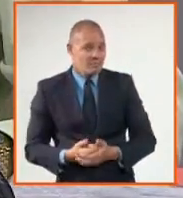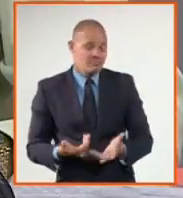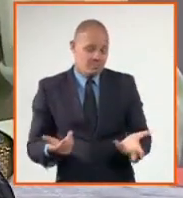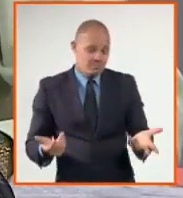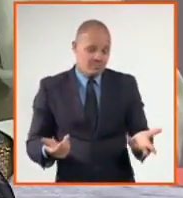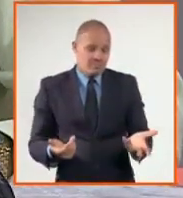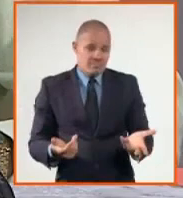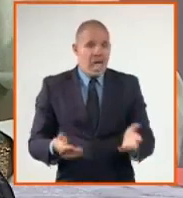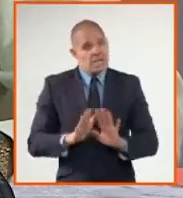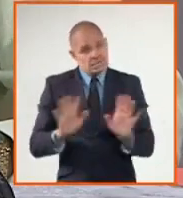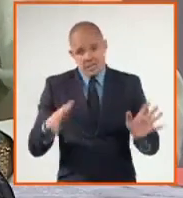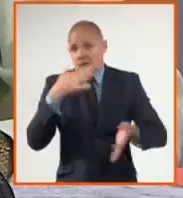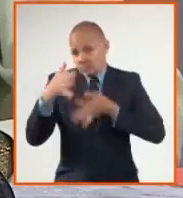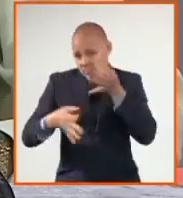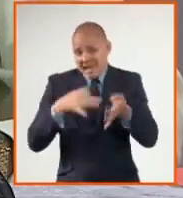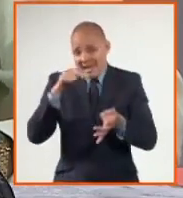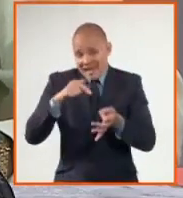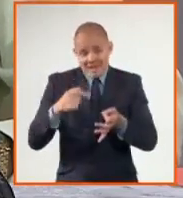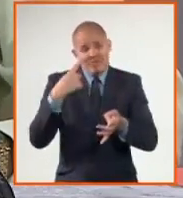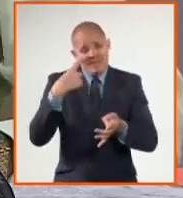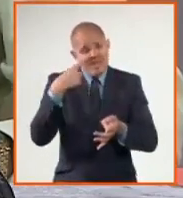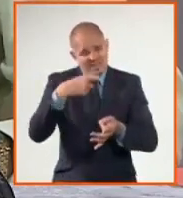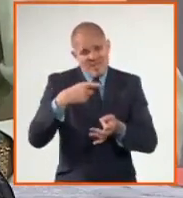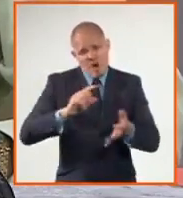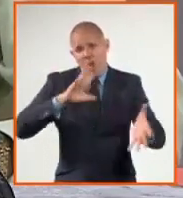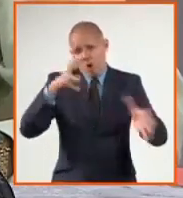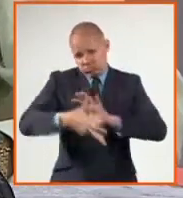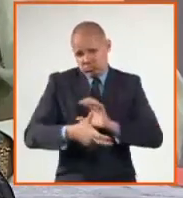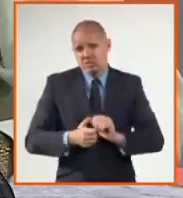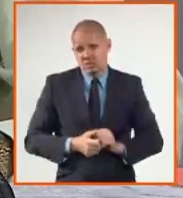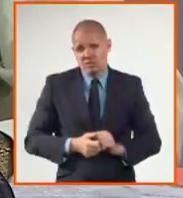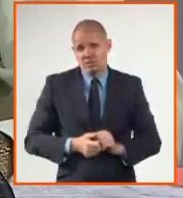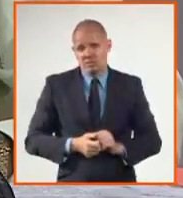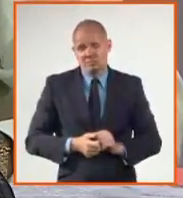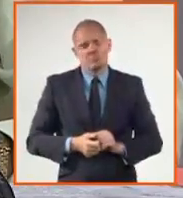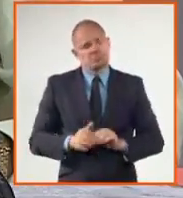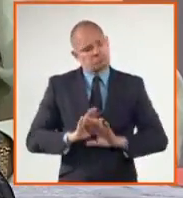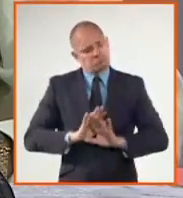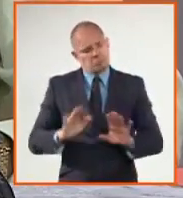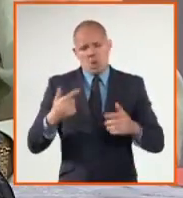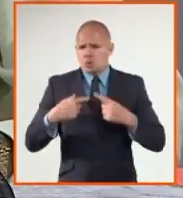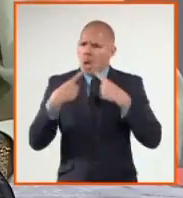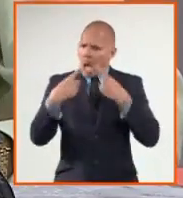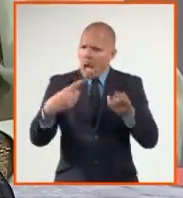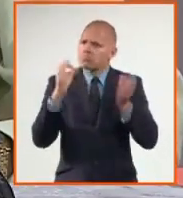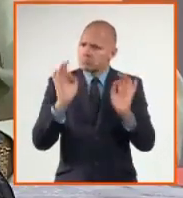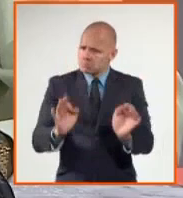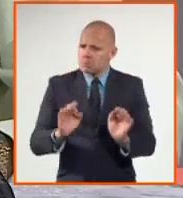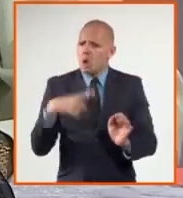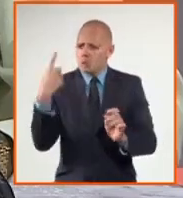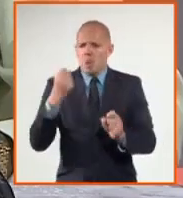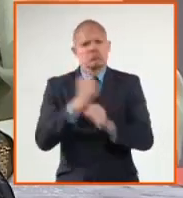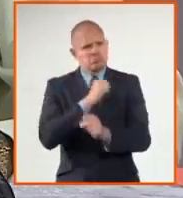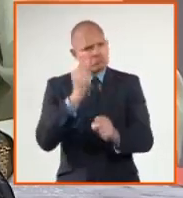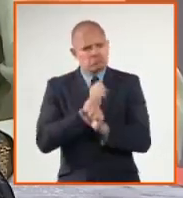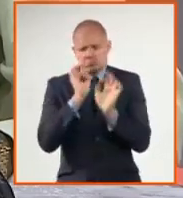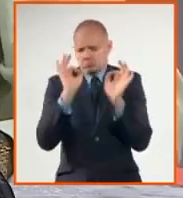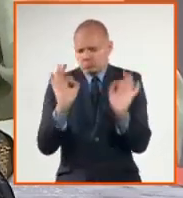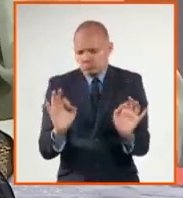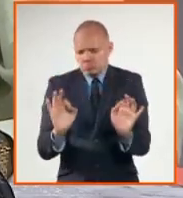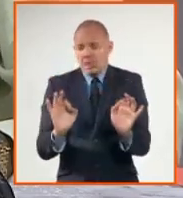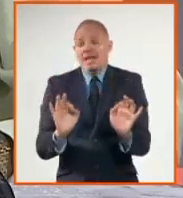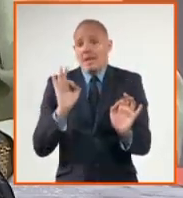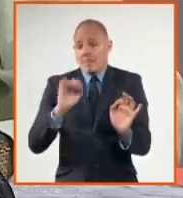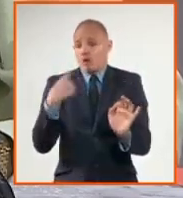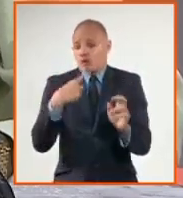trabaja intensamente se lava intensamente en toda la en toda la recuperación del sistema esta industria es una industria también que